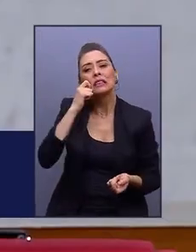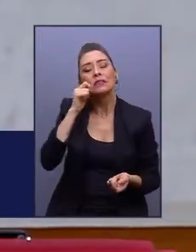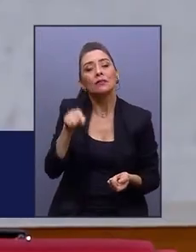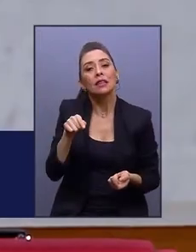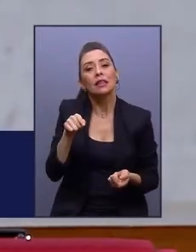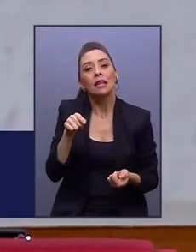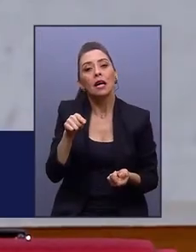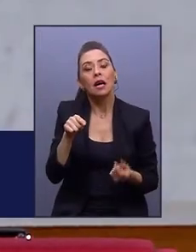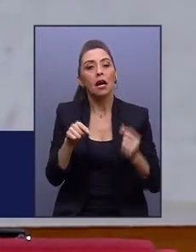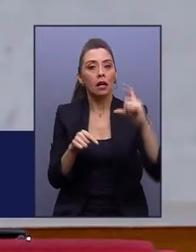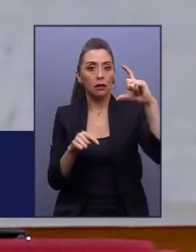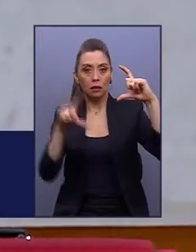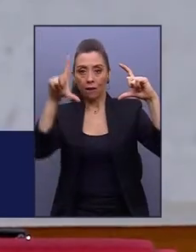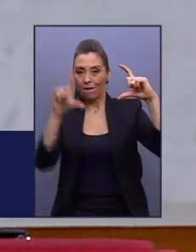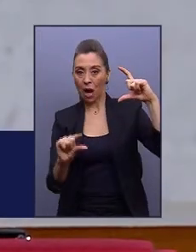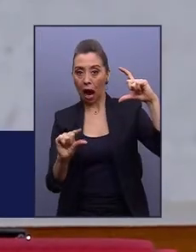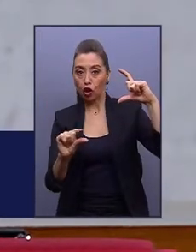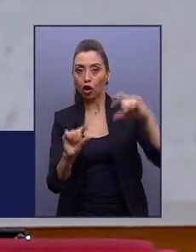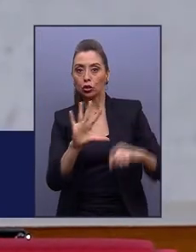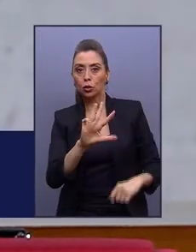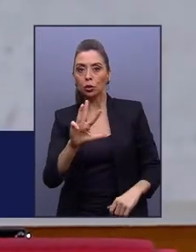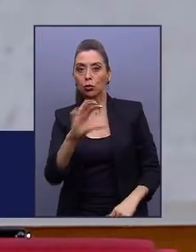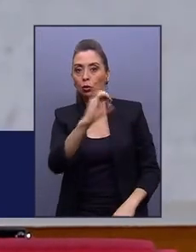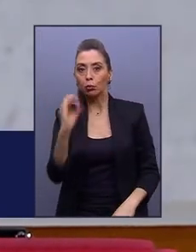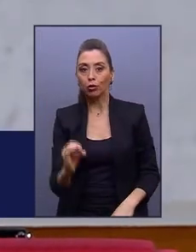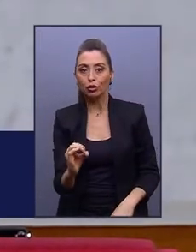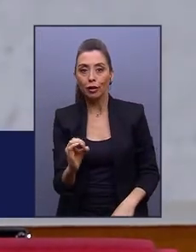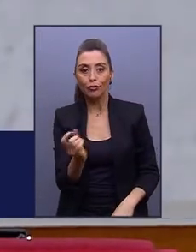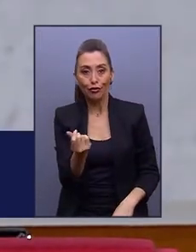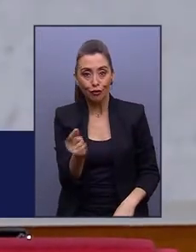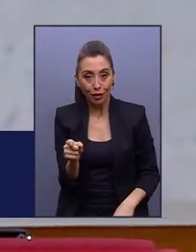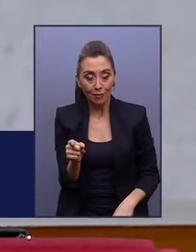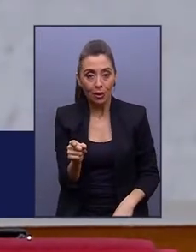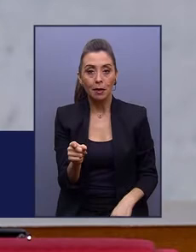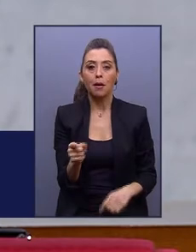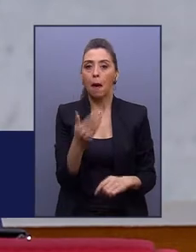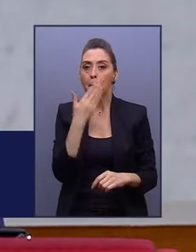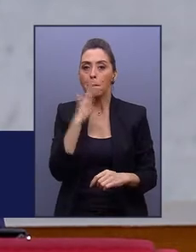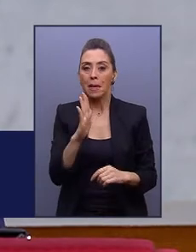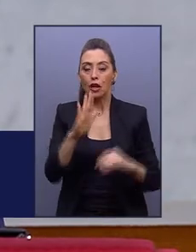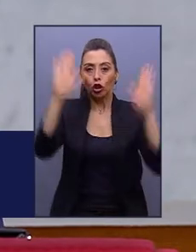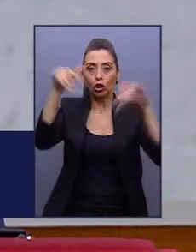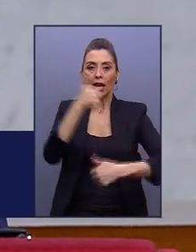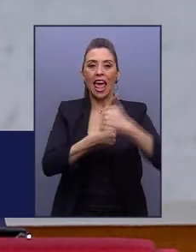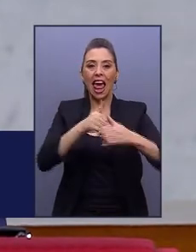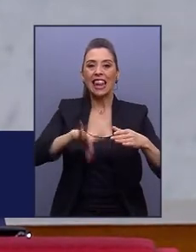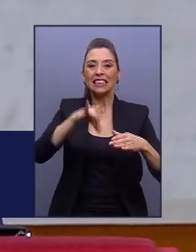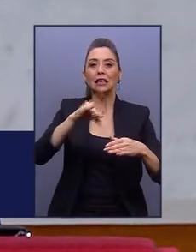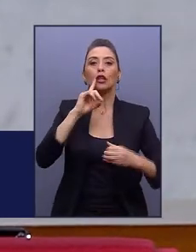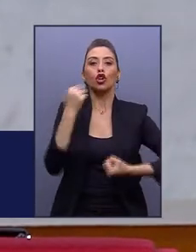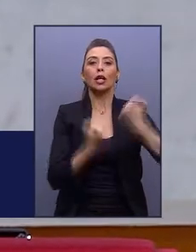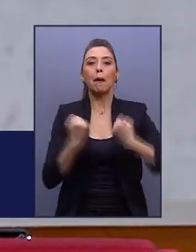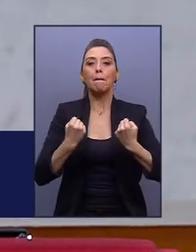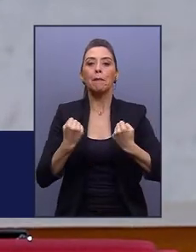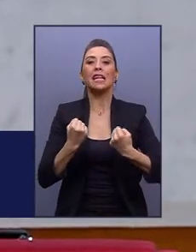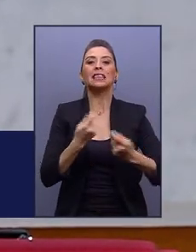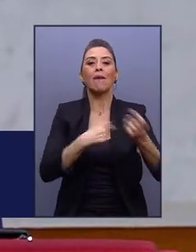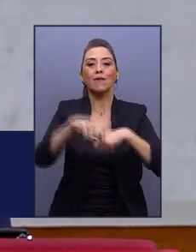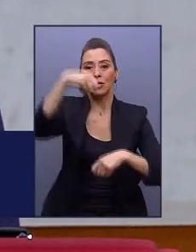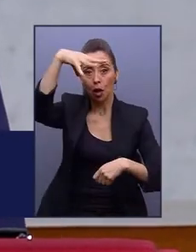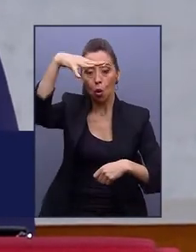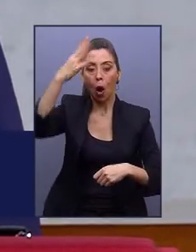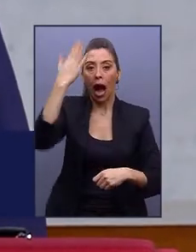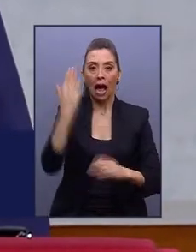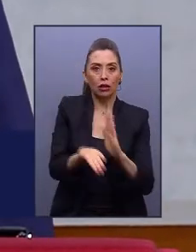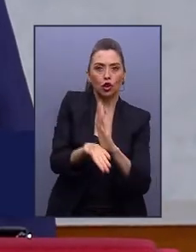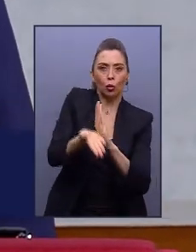Es decir, una disminución del 59%. Al perfeccionar el sistema de licitaciones de suministro, no solo frenamos las